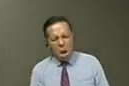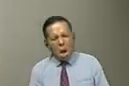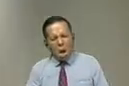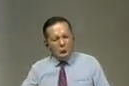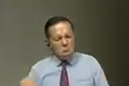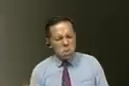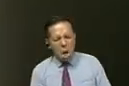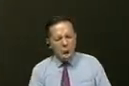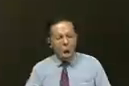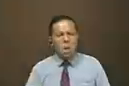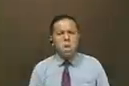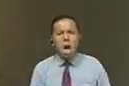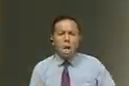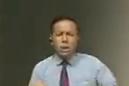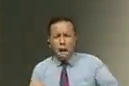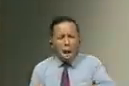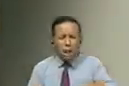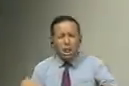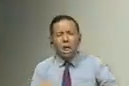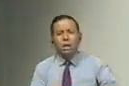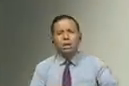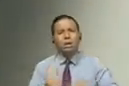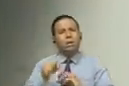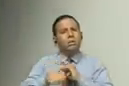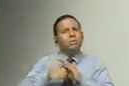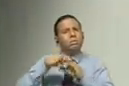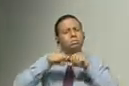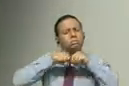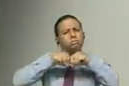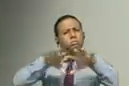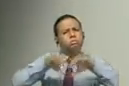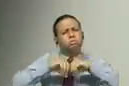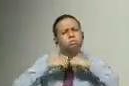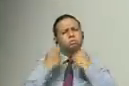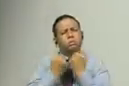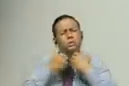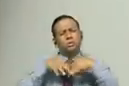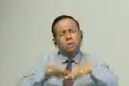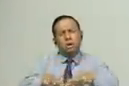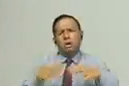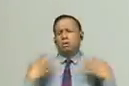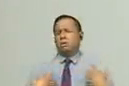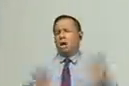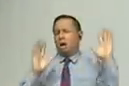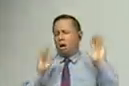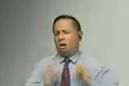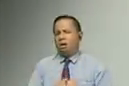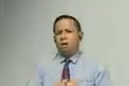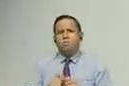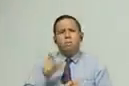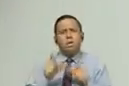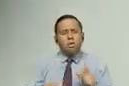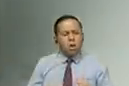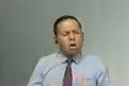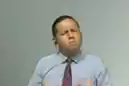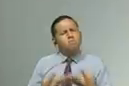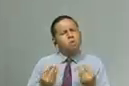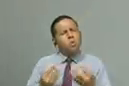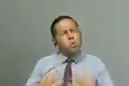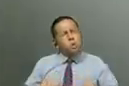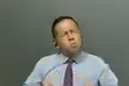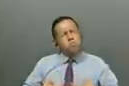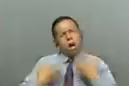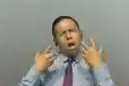El video se hizo viral en las redes sociales y esto levantó gran cantidad de críticas por parte de habitantes